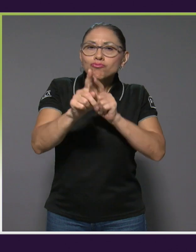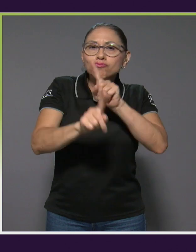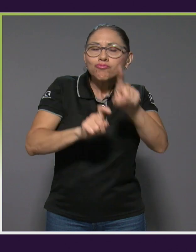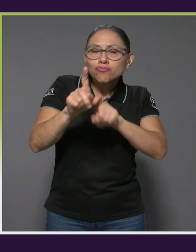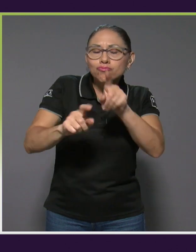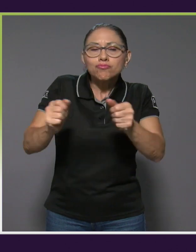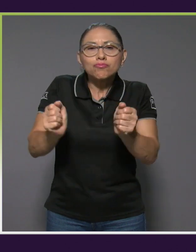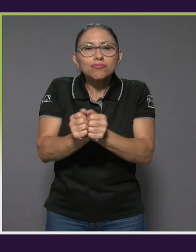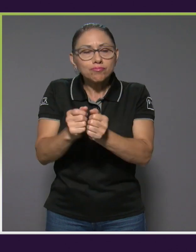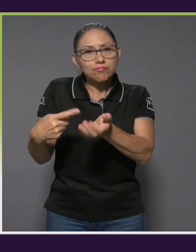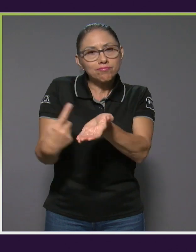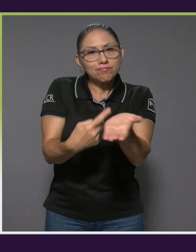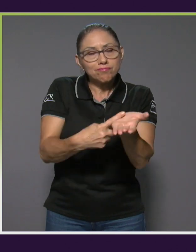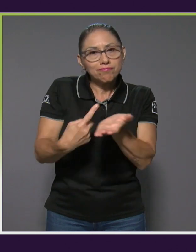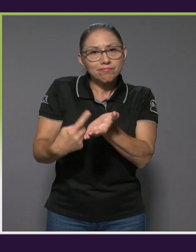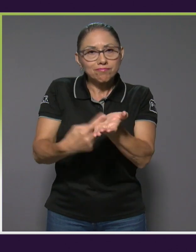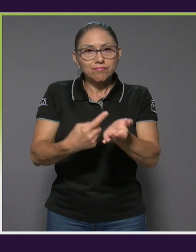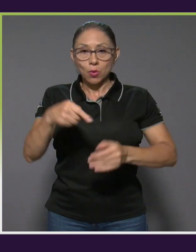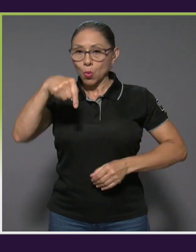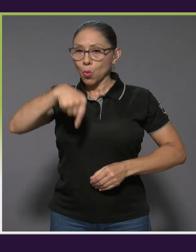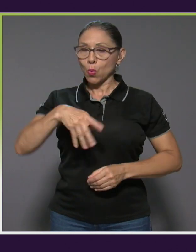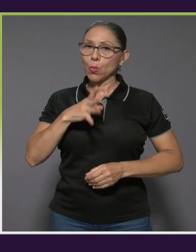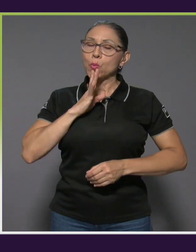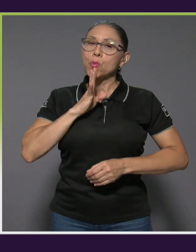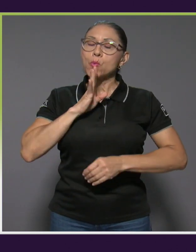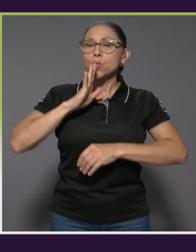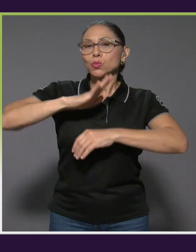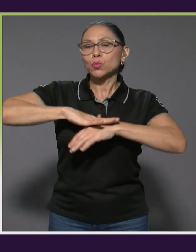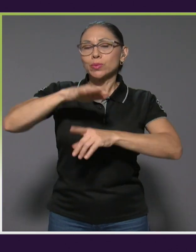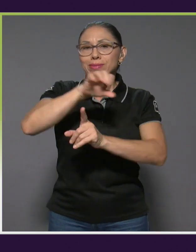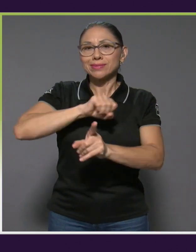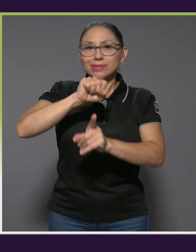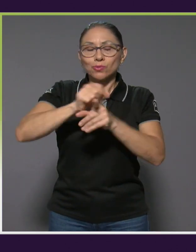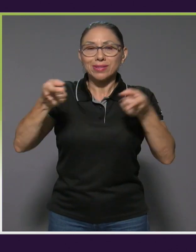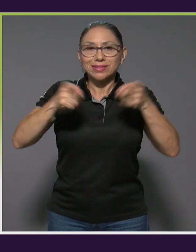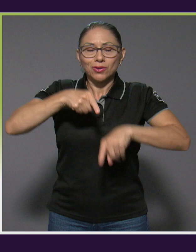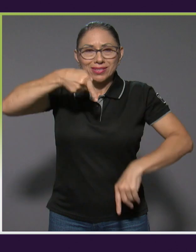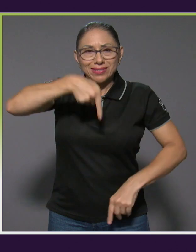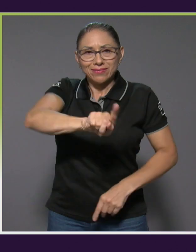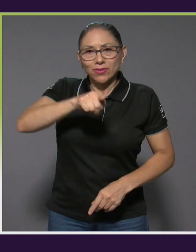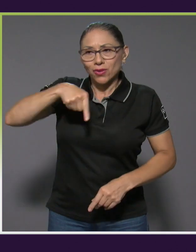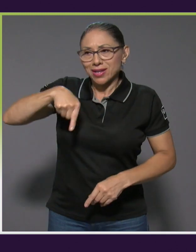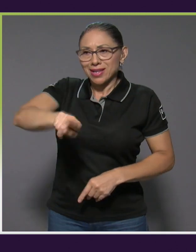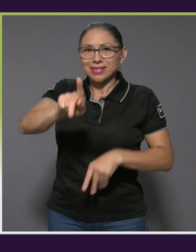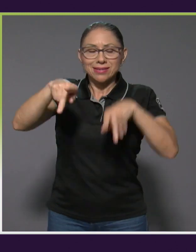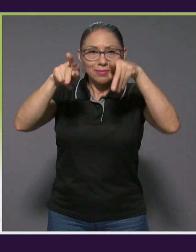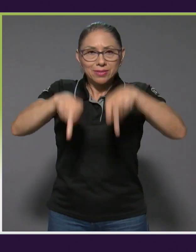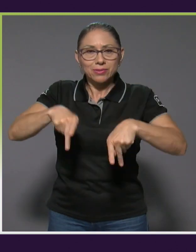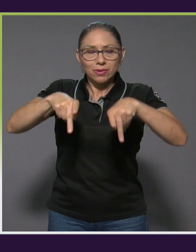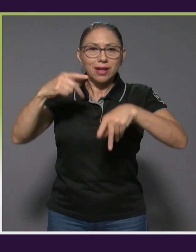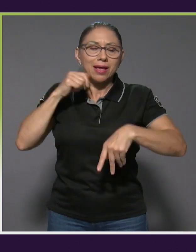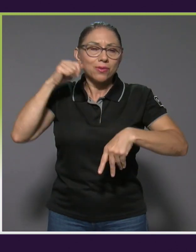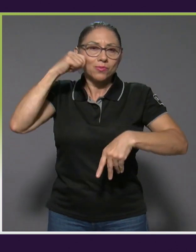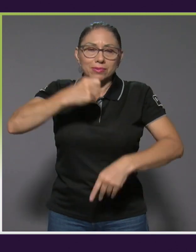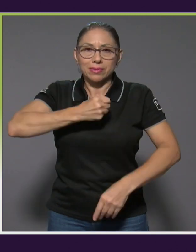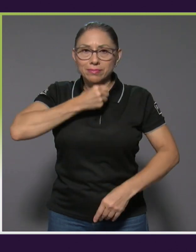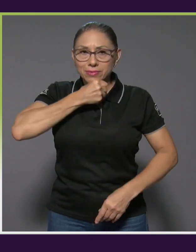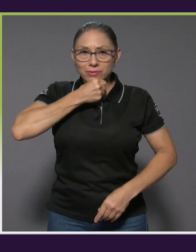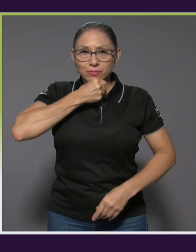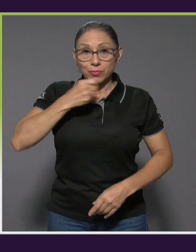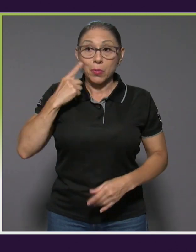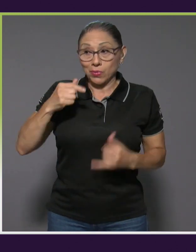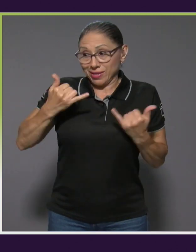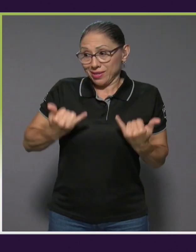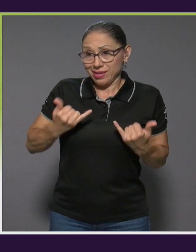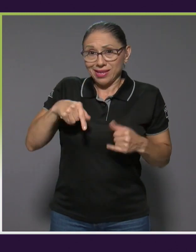y comentarios. Hoy vamos a estar conversando sobre situaciones de violencia hacia la persona adulta mayor, porque justamente en este